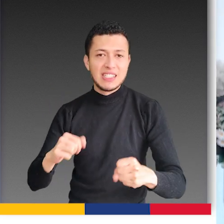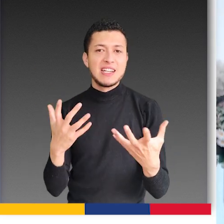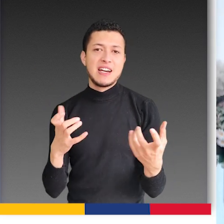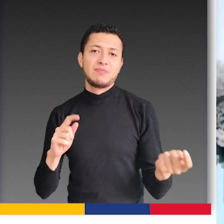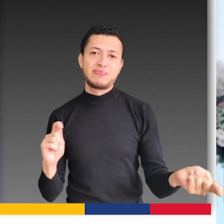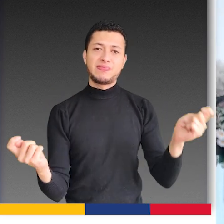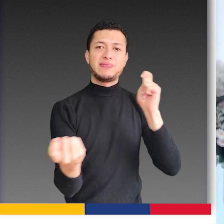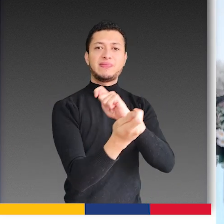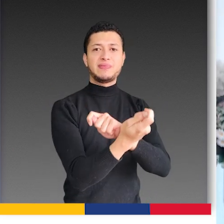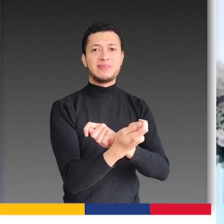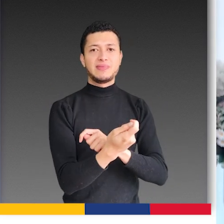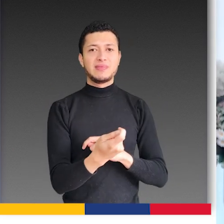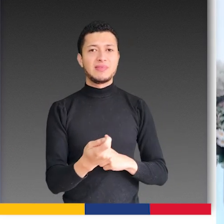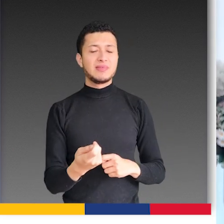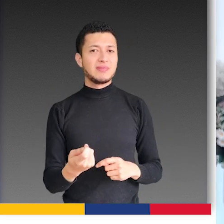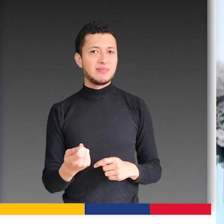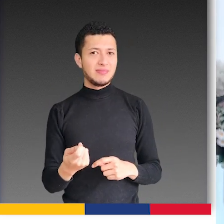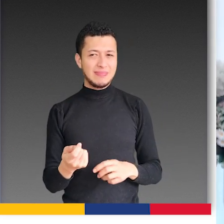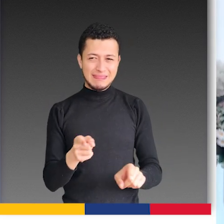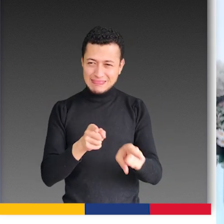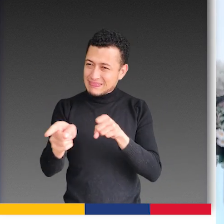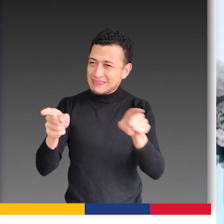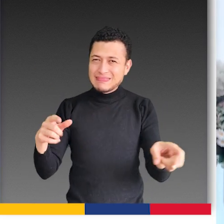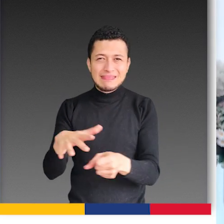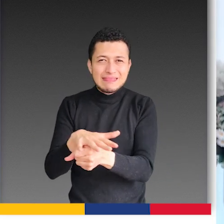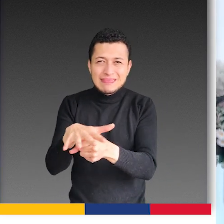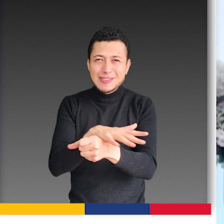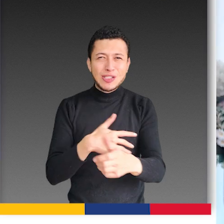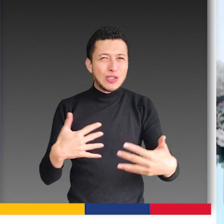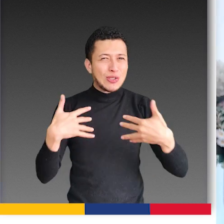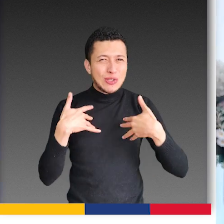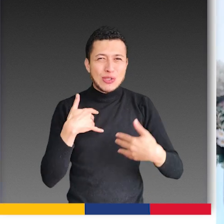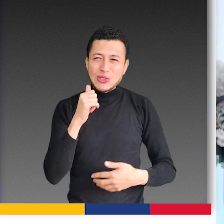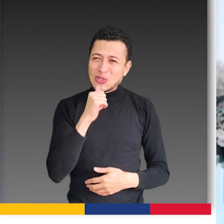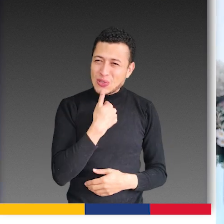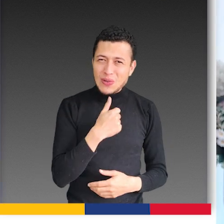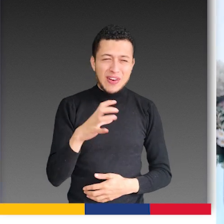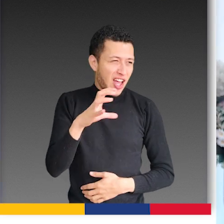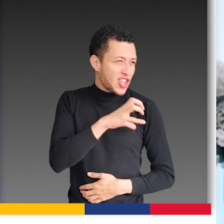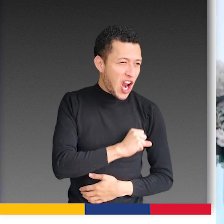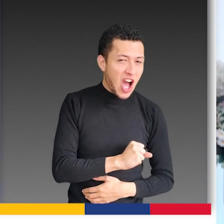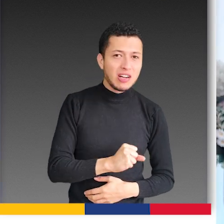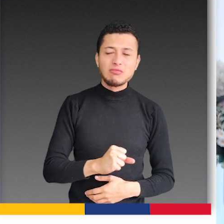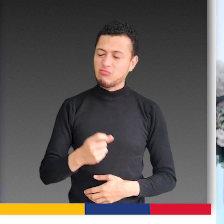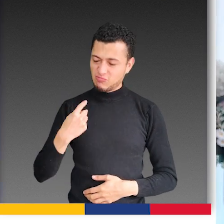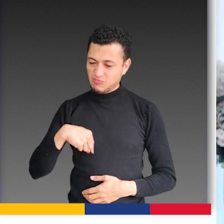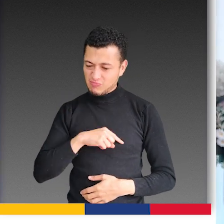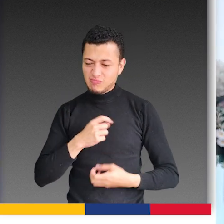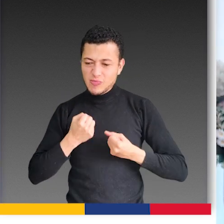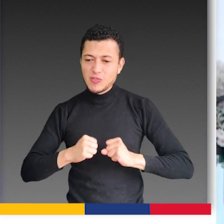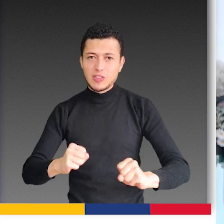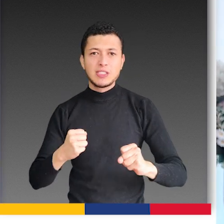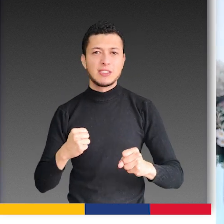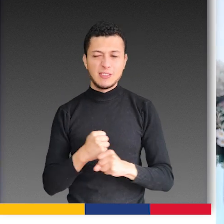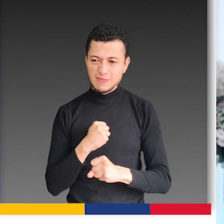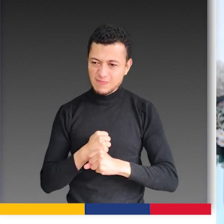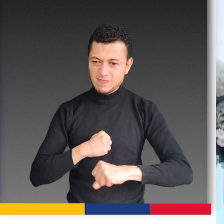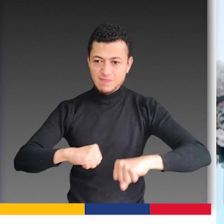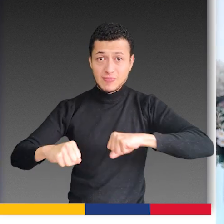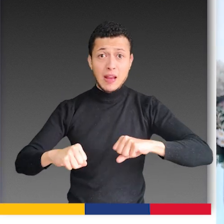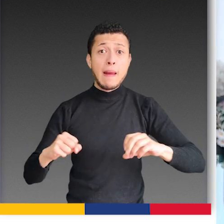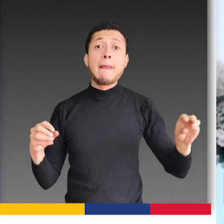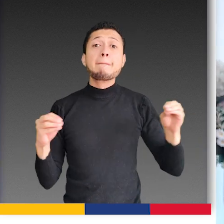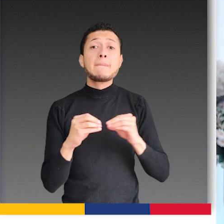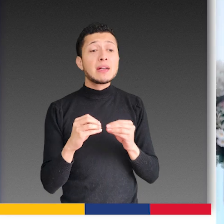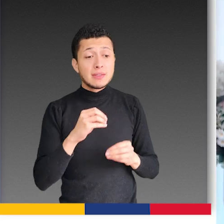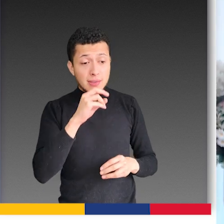y hacer los esfuerzos necesarios para transformar tanto sufrimiento, tanto